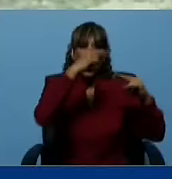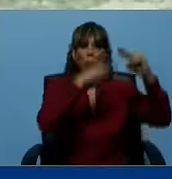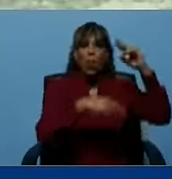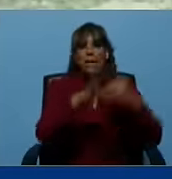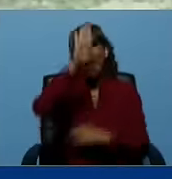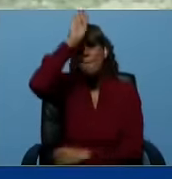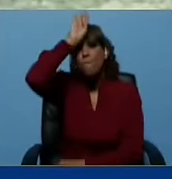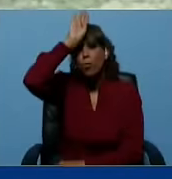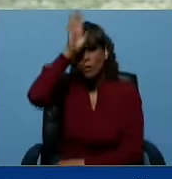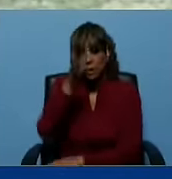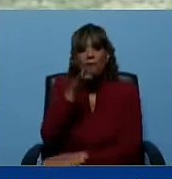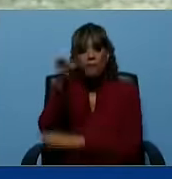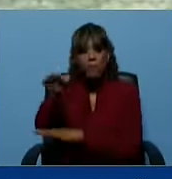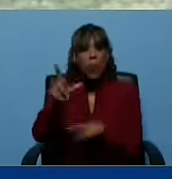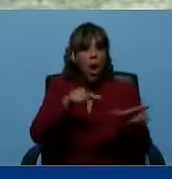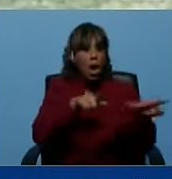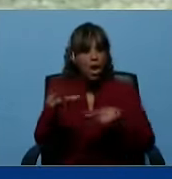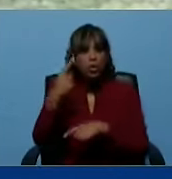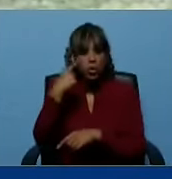Montalbán, ¿no han ido?